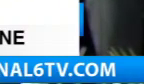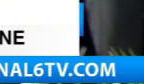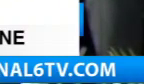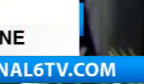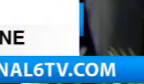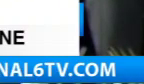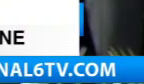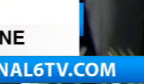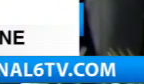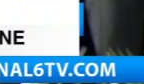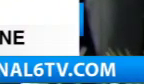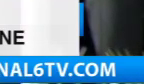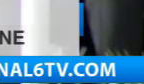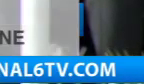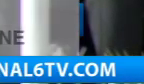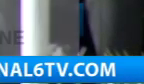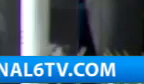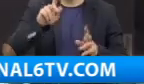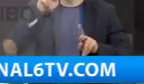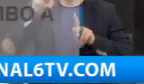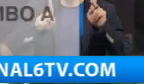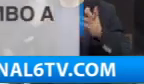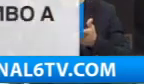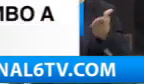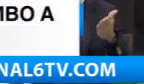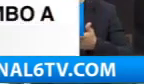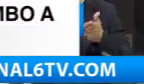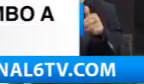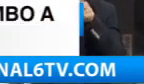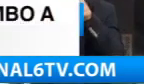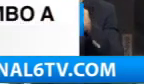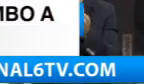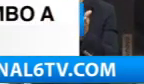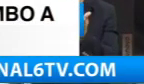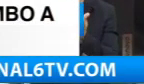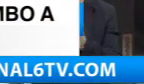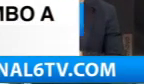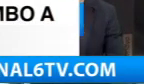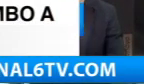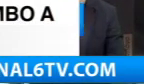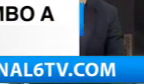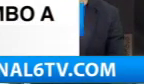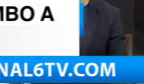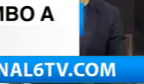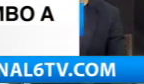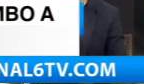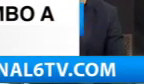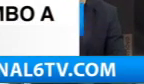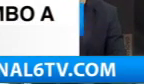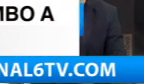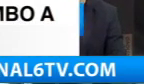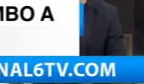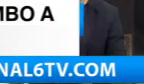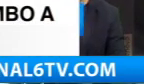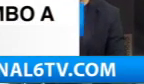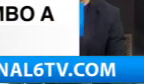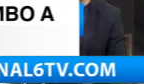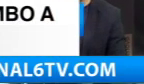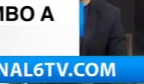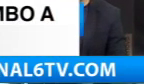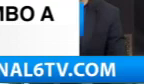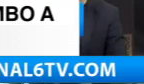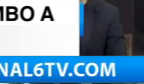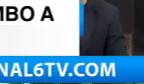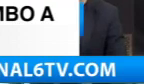pedirán otorgarle nuestro voto. En la sesión extraordinaria del Consejo General del Instituto Nacional Electoral, se destacó que este será el